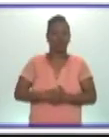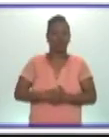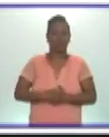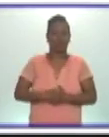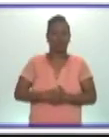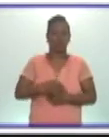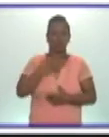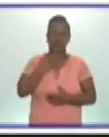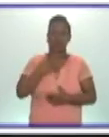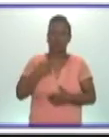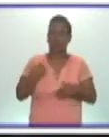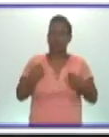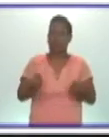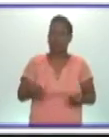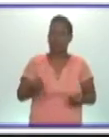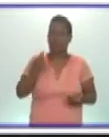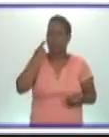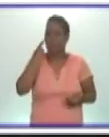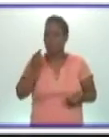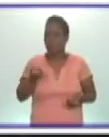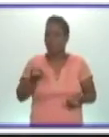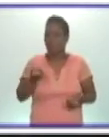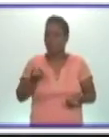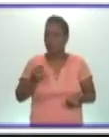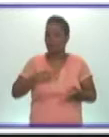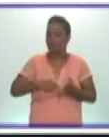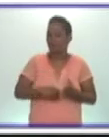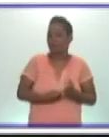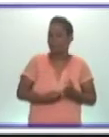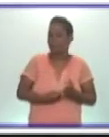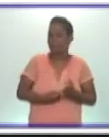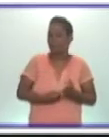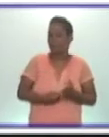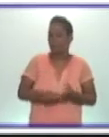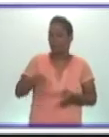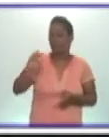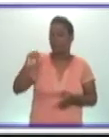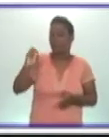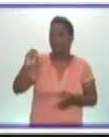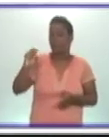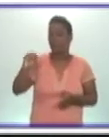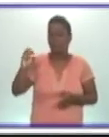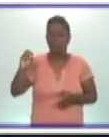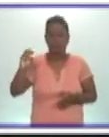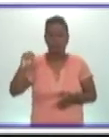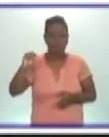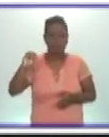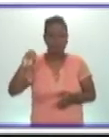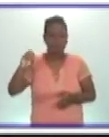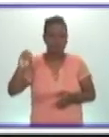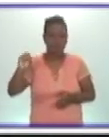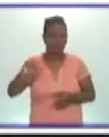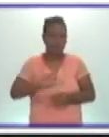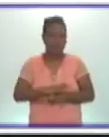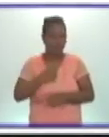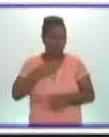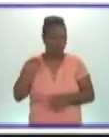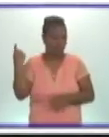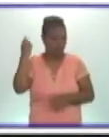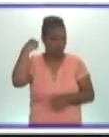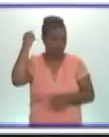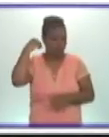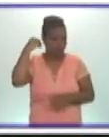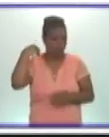nos damos cuenta, esto es una multiplicación de monomios. Y nosotros ya sabemos cómo